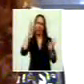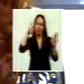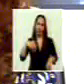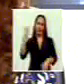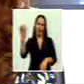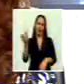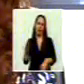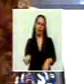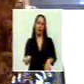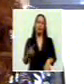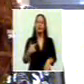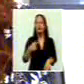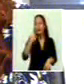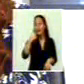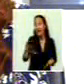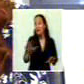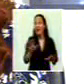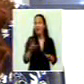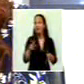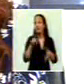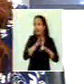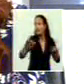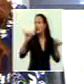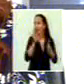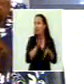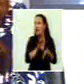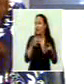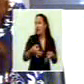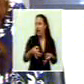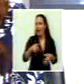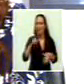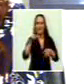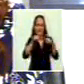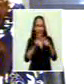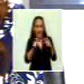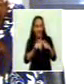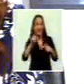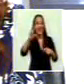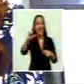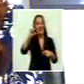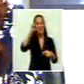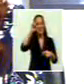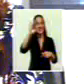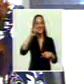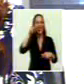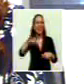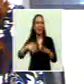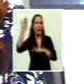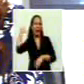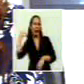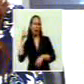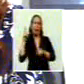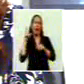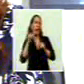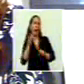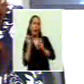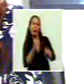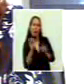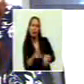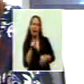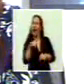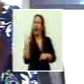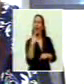Finalmente, para terminar, con buenas noticias, los sedines, esos sedines que tanto criticaron y que decían que iba a ser un